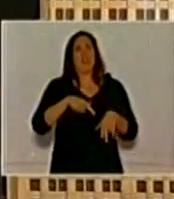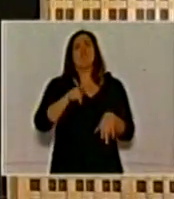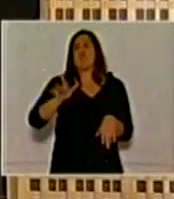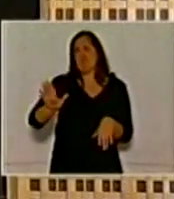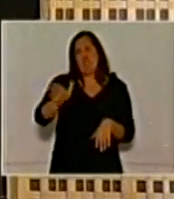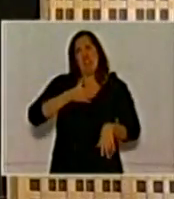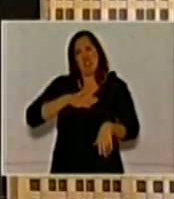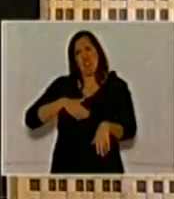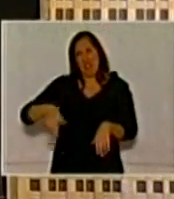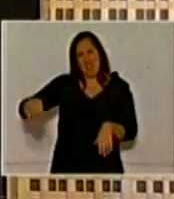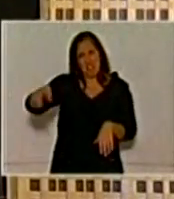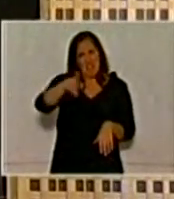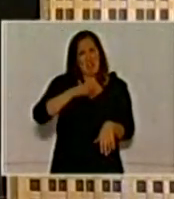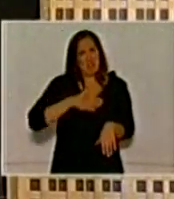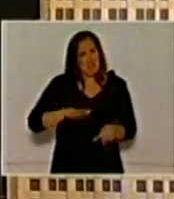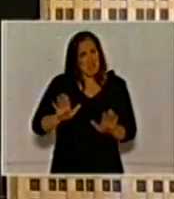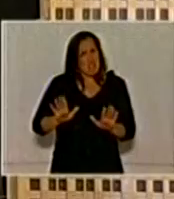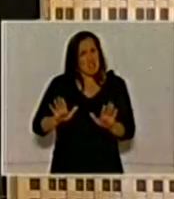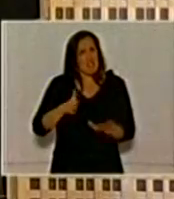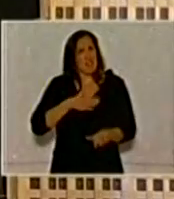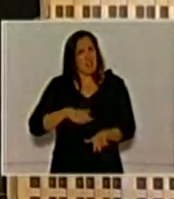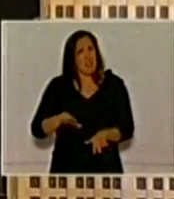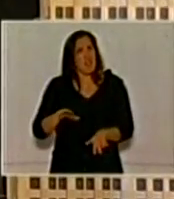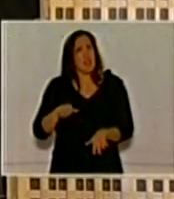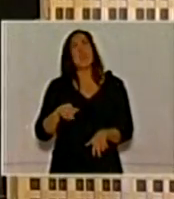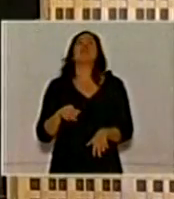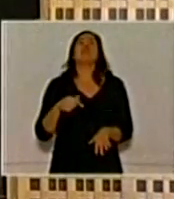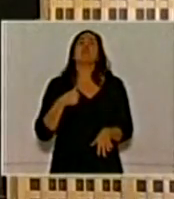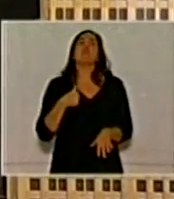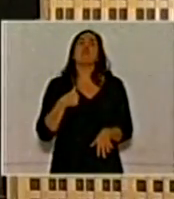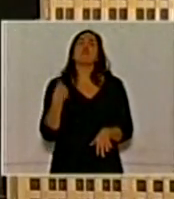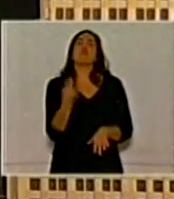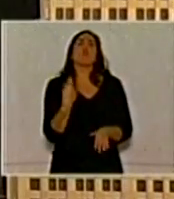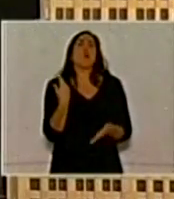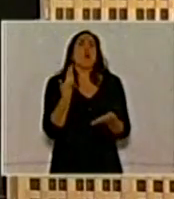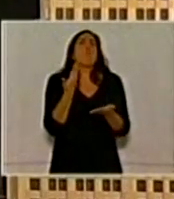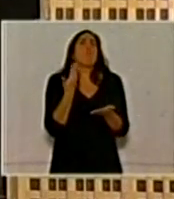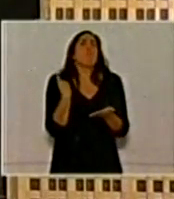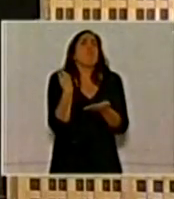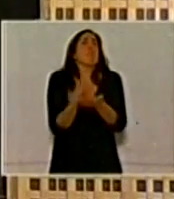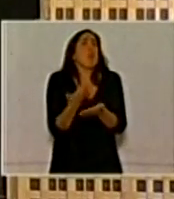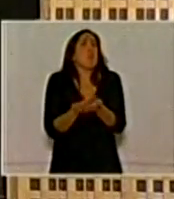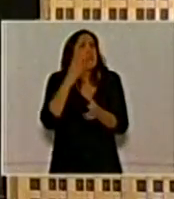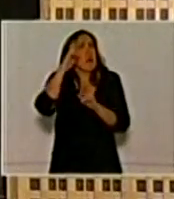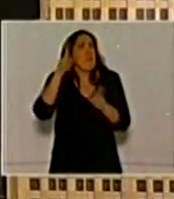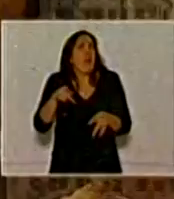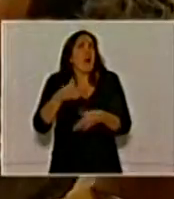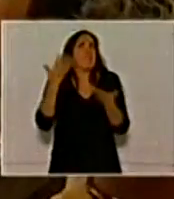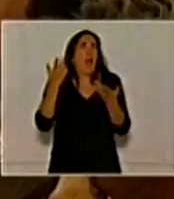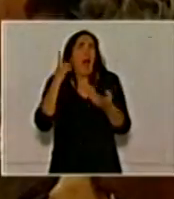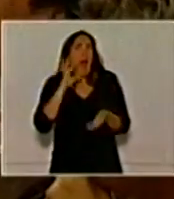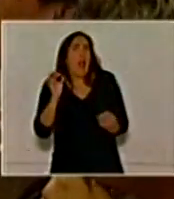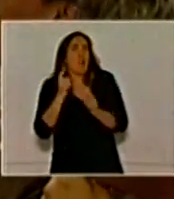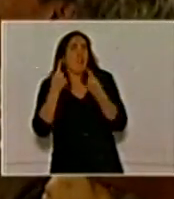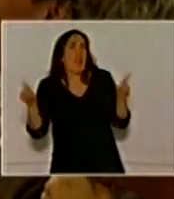Quédense tranquilos, quédense tranquilos que no vamos a proponer nada raro, no porque mañana te